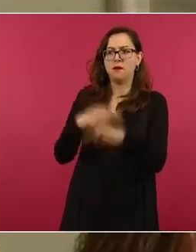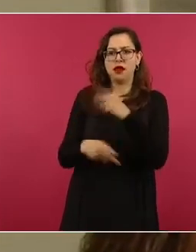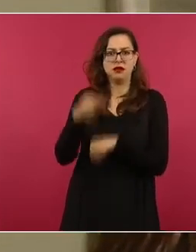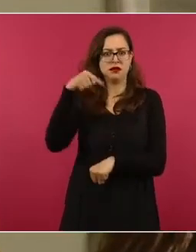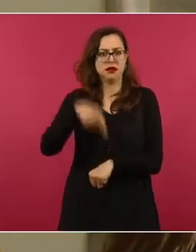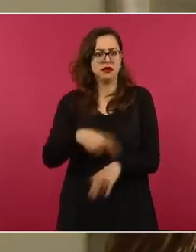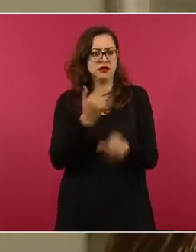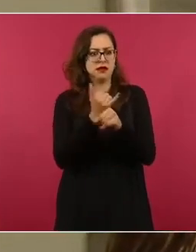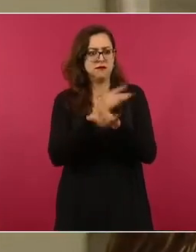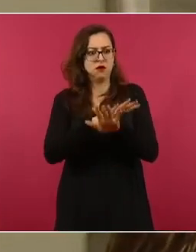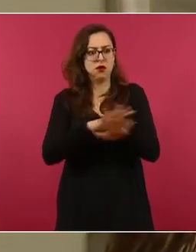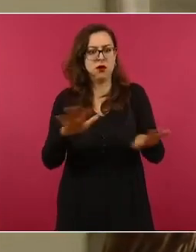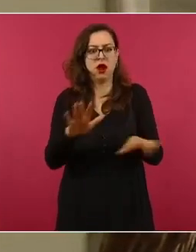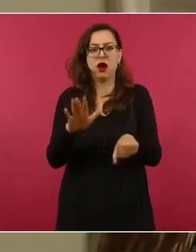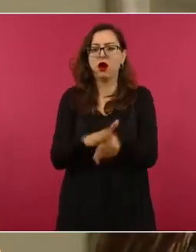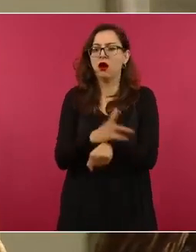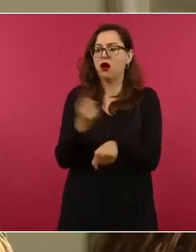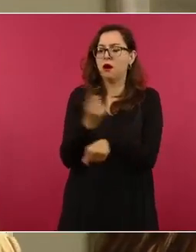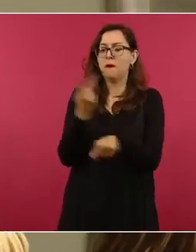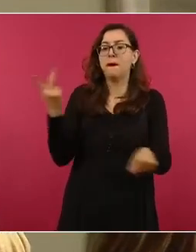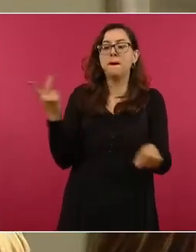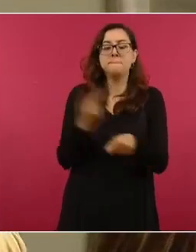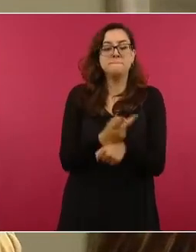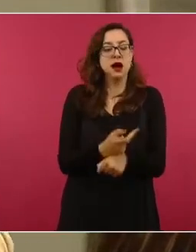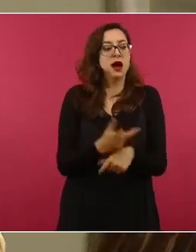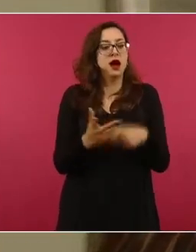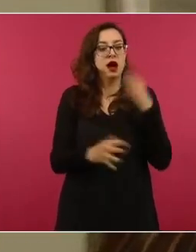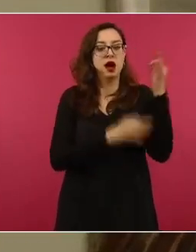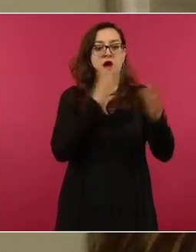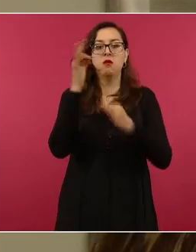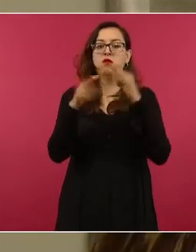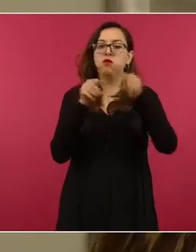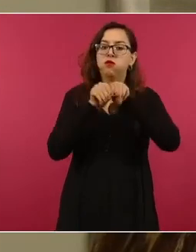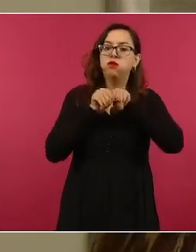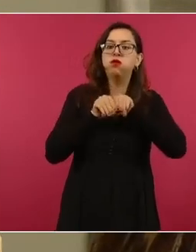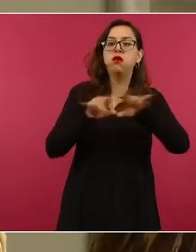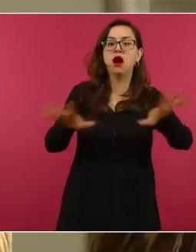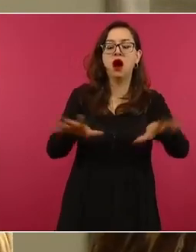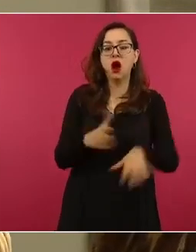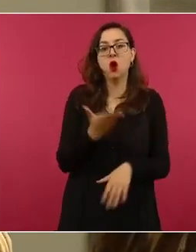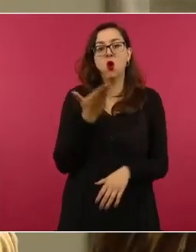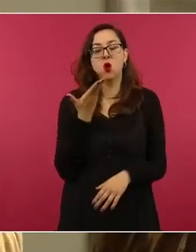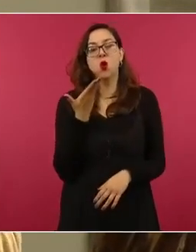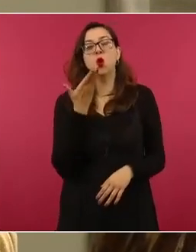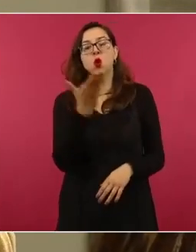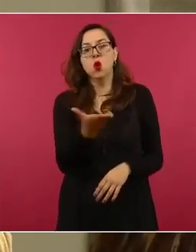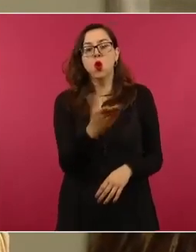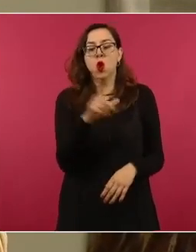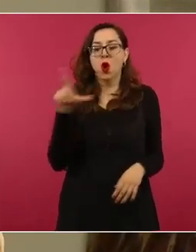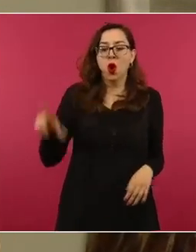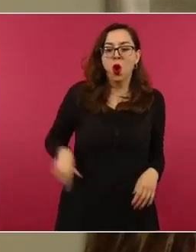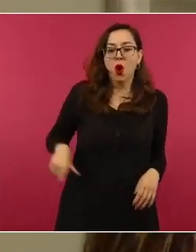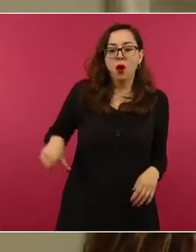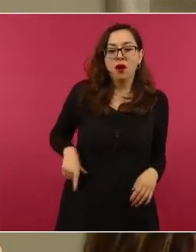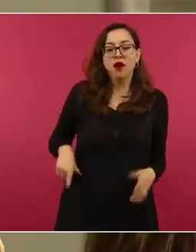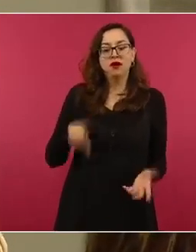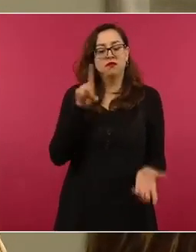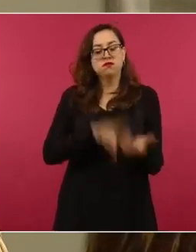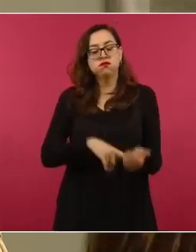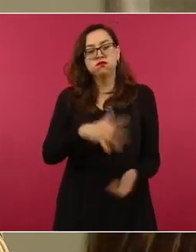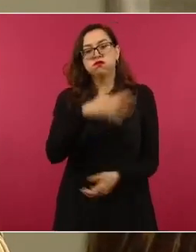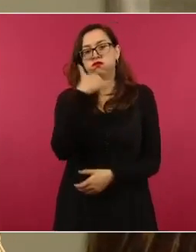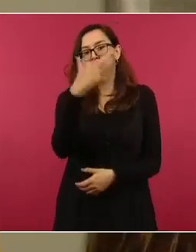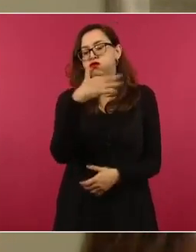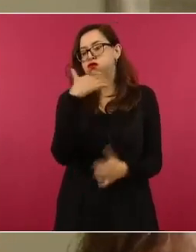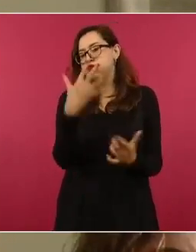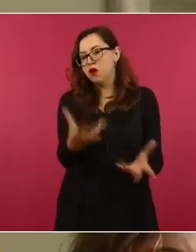estado desinformando varios medios de comunicación es que su administración es una de las que más corrupción ha permitido,